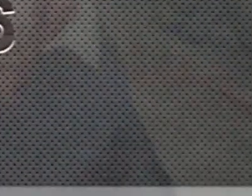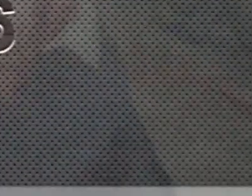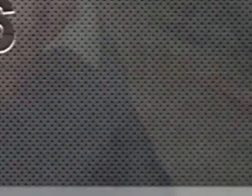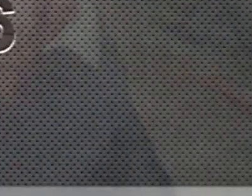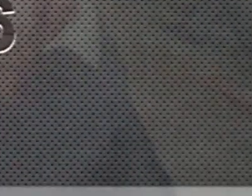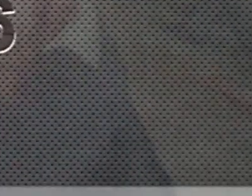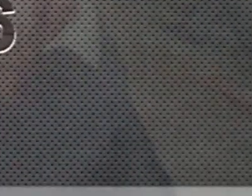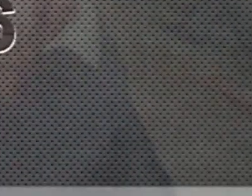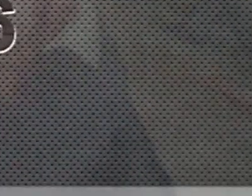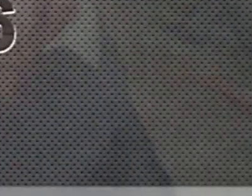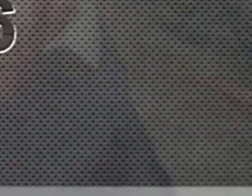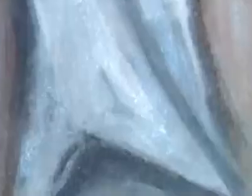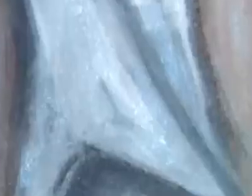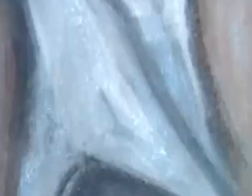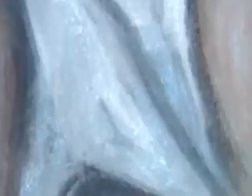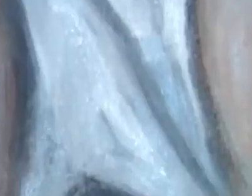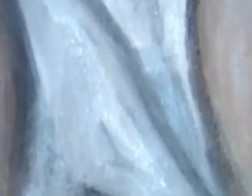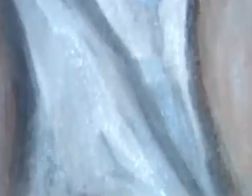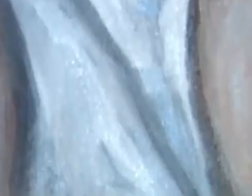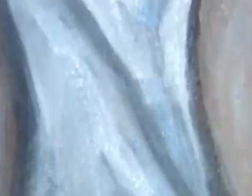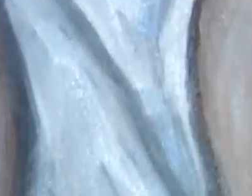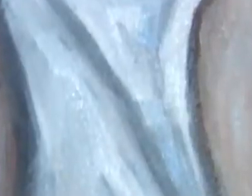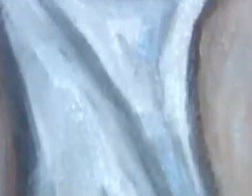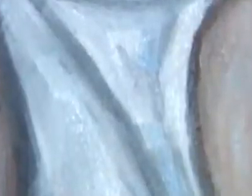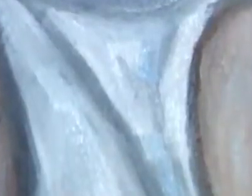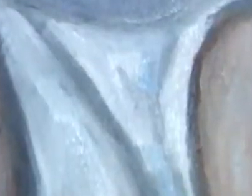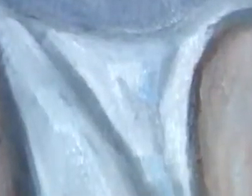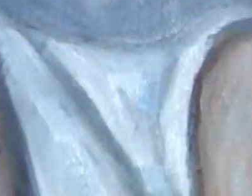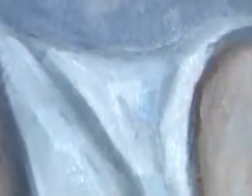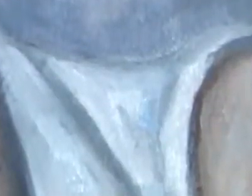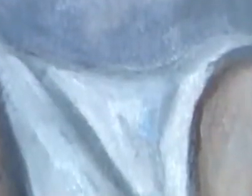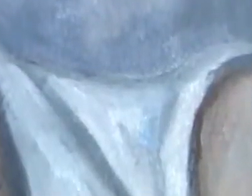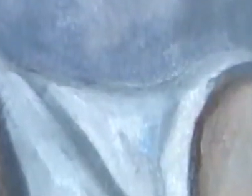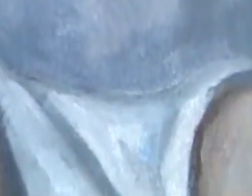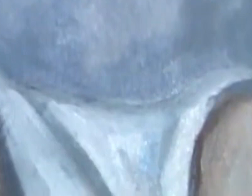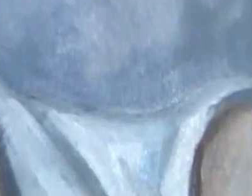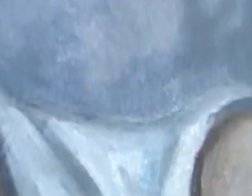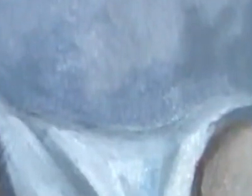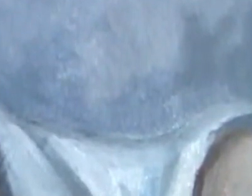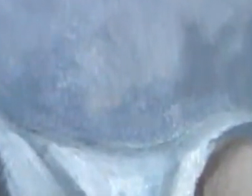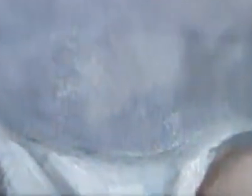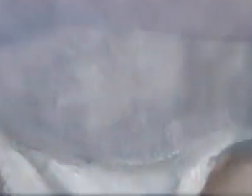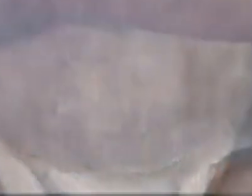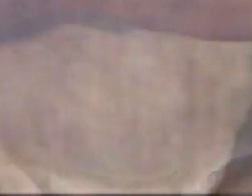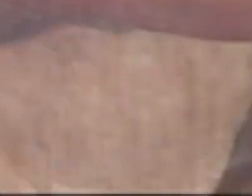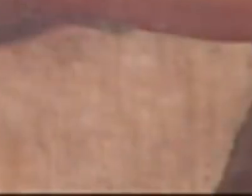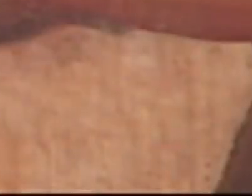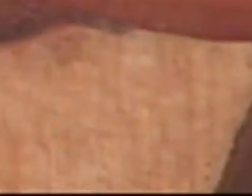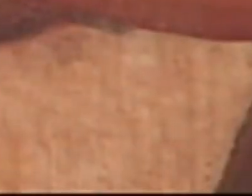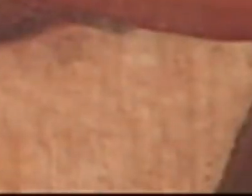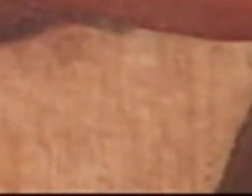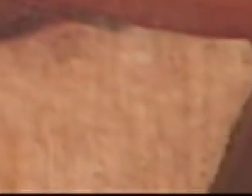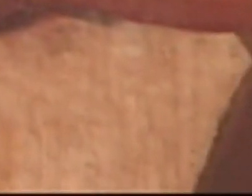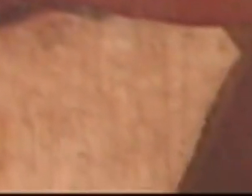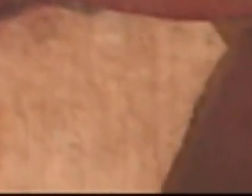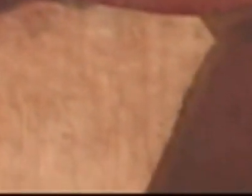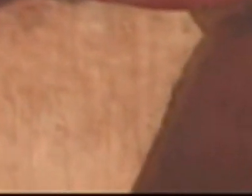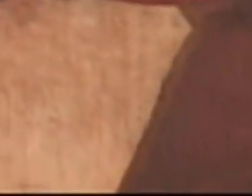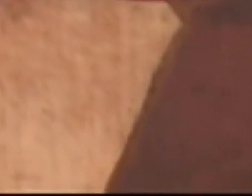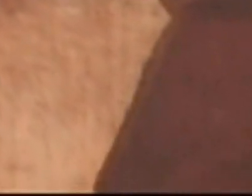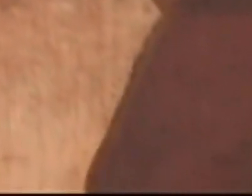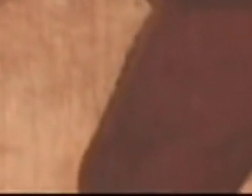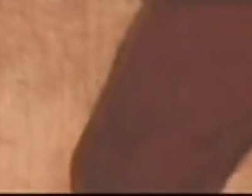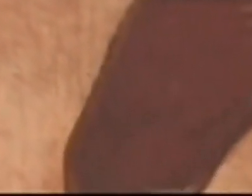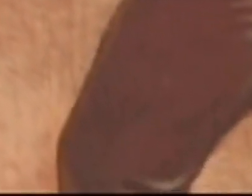Andrés Castro, sargento de las tropas desde San Jacinto, que ante la falta de parque, con una piedra, destrozó